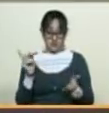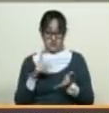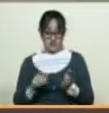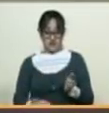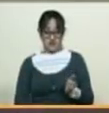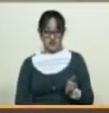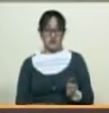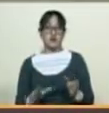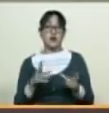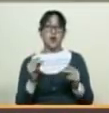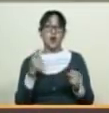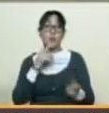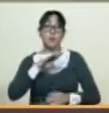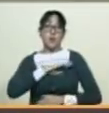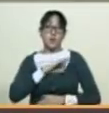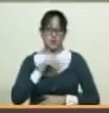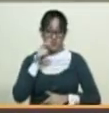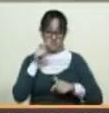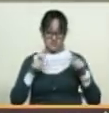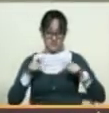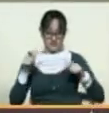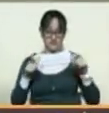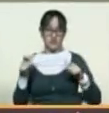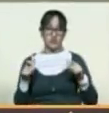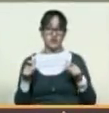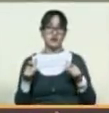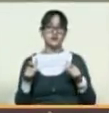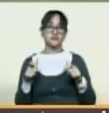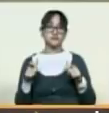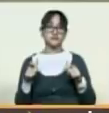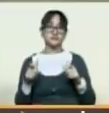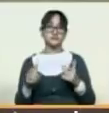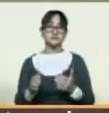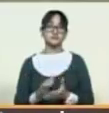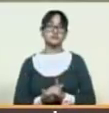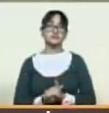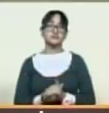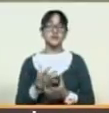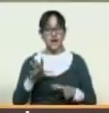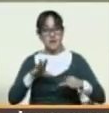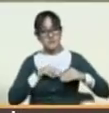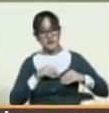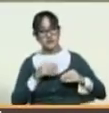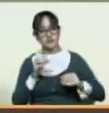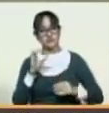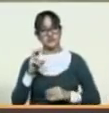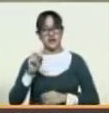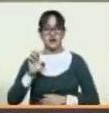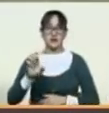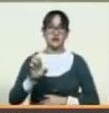no, eso es propio de la persona, del invitado, si acepta o no la invitación del Consejo